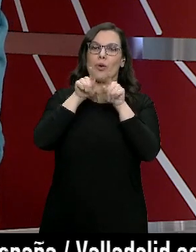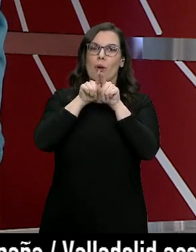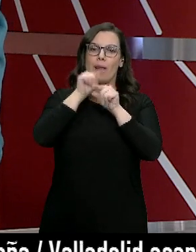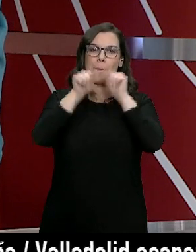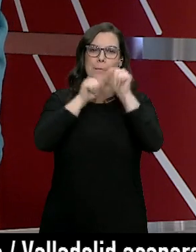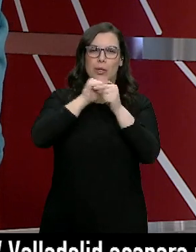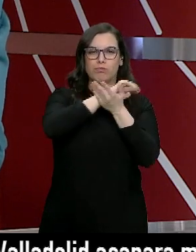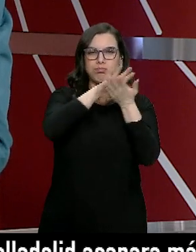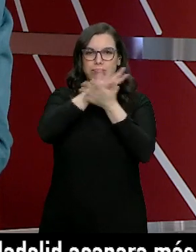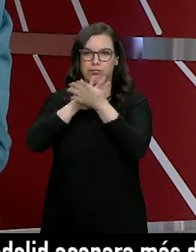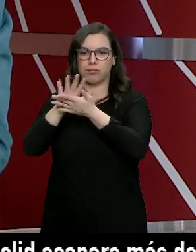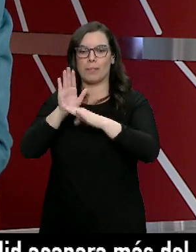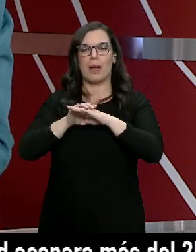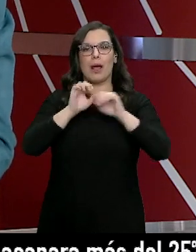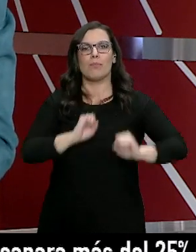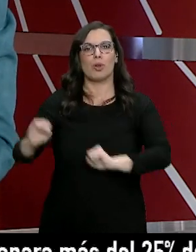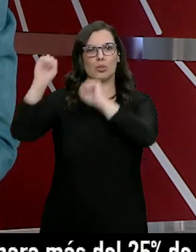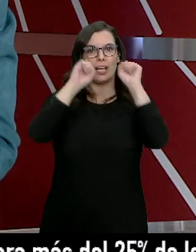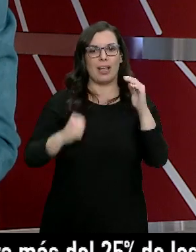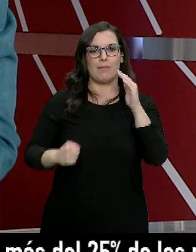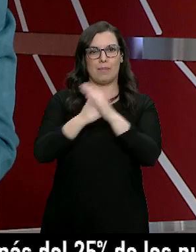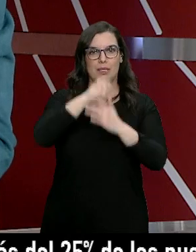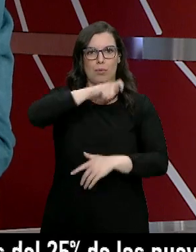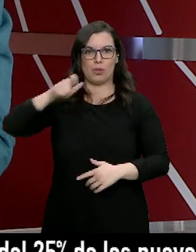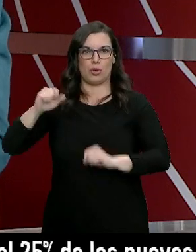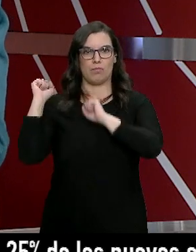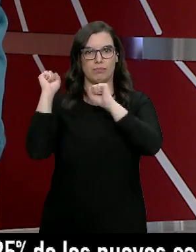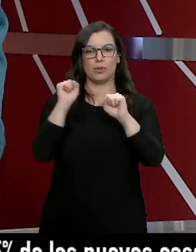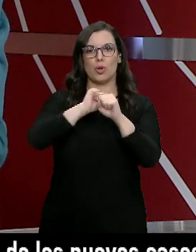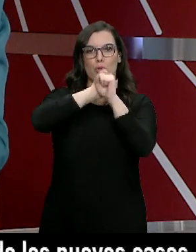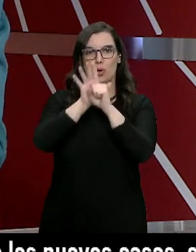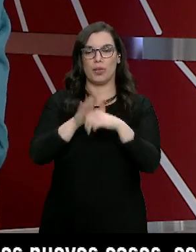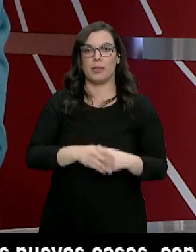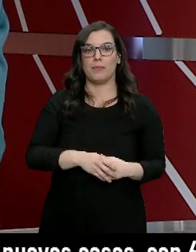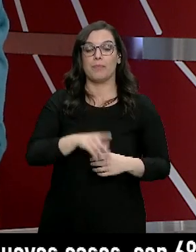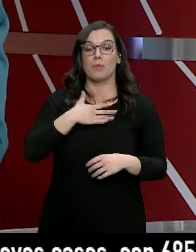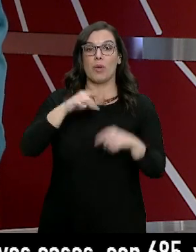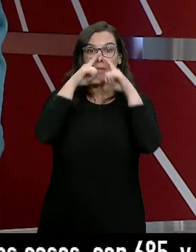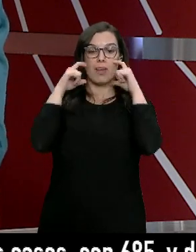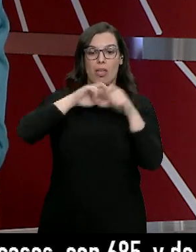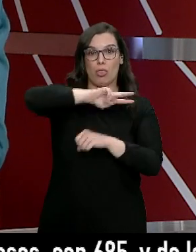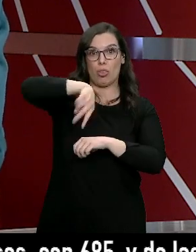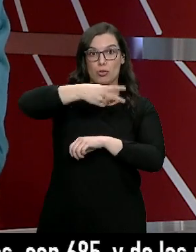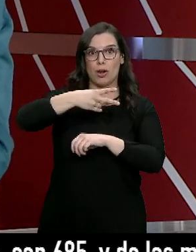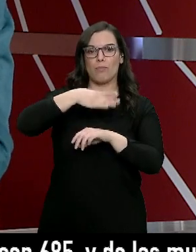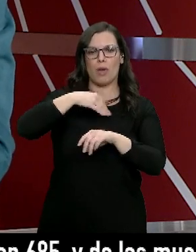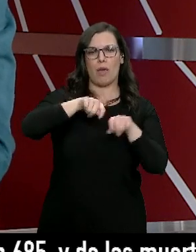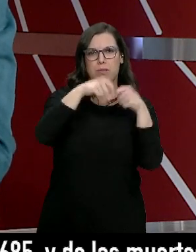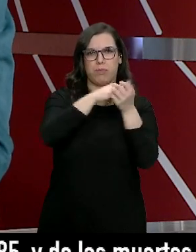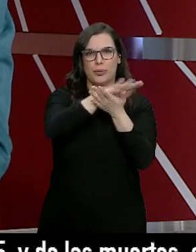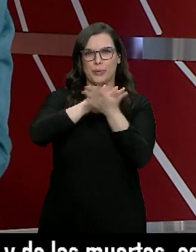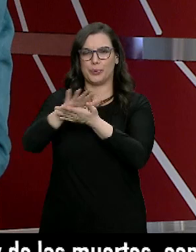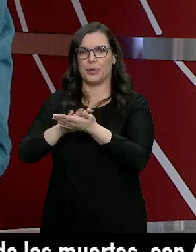pretende proteger al máximo a la población frente al COVID-19. De hecho, en 2 horas es capaz de desactivar el coronavirus en